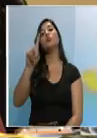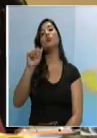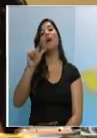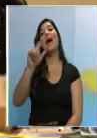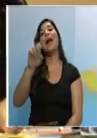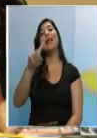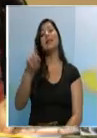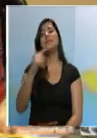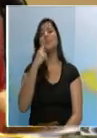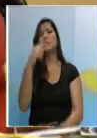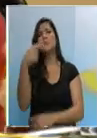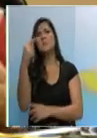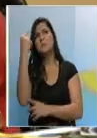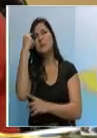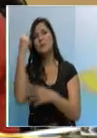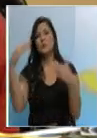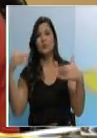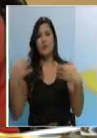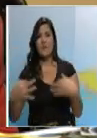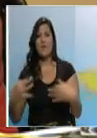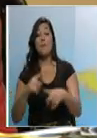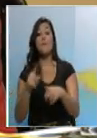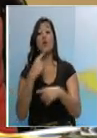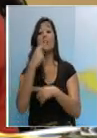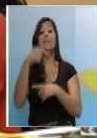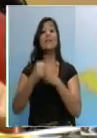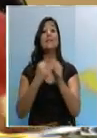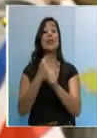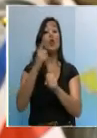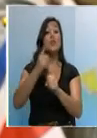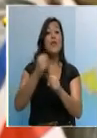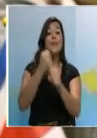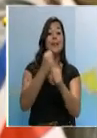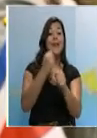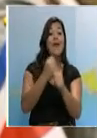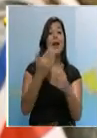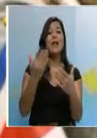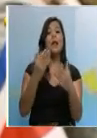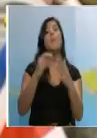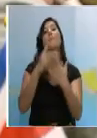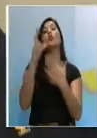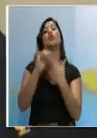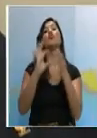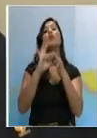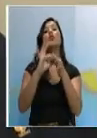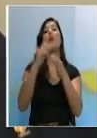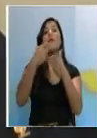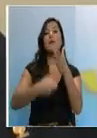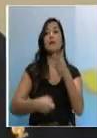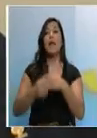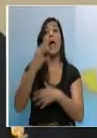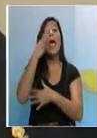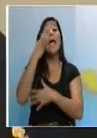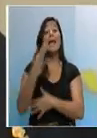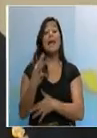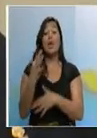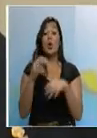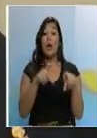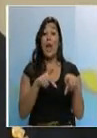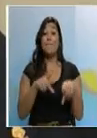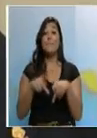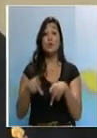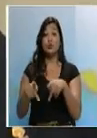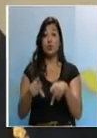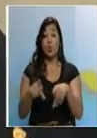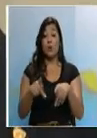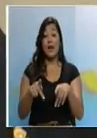días. Lo que sí dejó claro es que este año se debe trabajar en los proyectos relacionados al tema fiscal. Creo que quien dirija la Asamblea